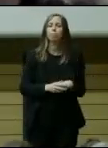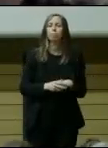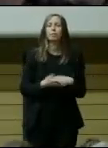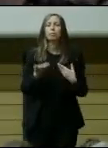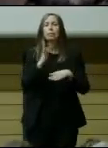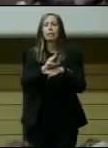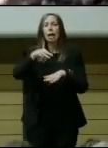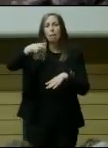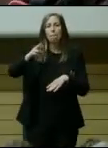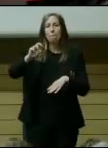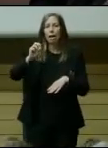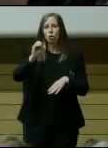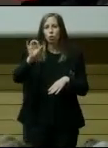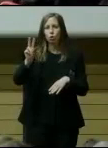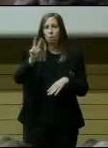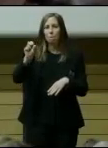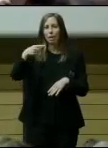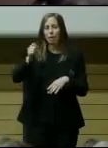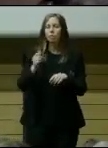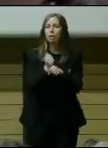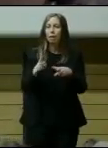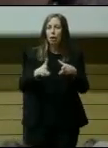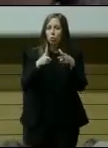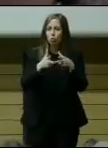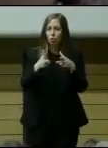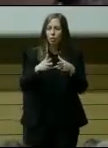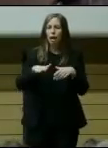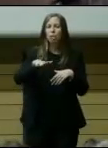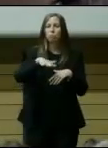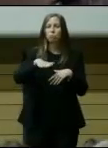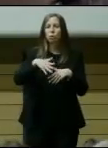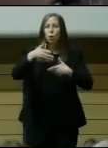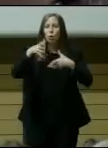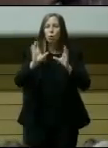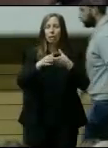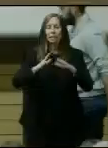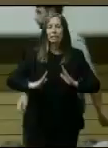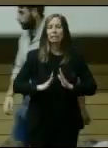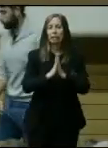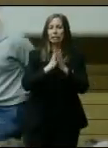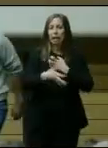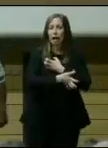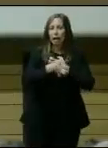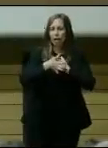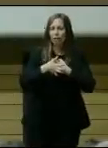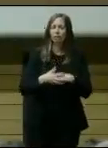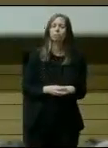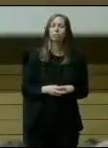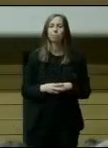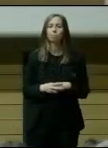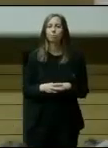presentar Marcos Vega Boves, que es trabajador social en la Comunidad Terapéutica La Santina de Cáritas.